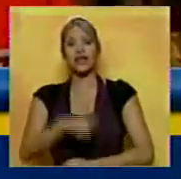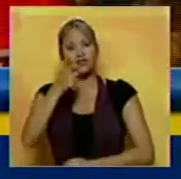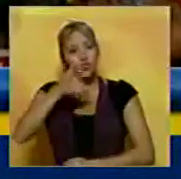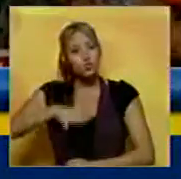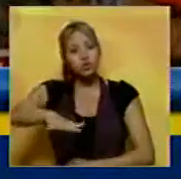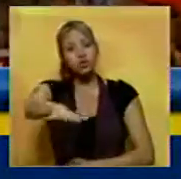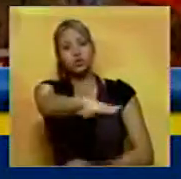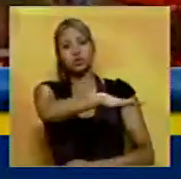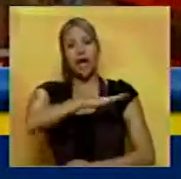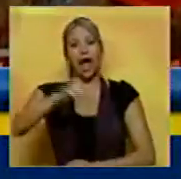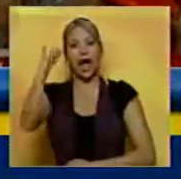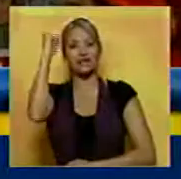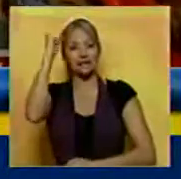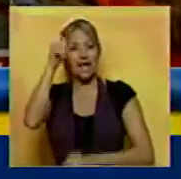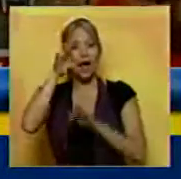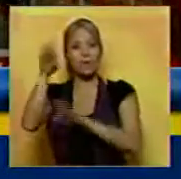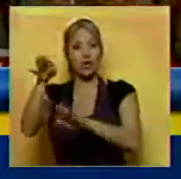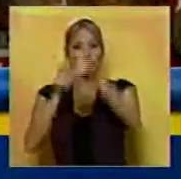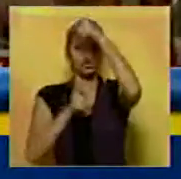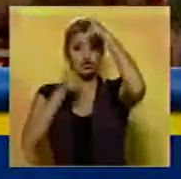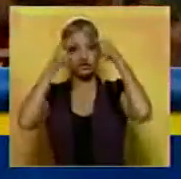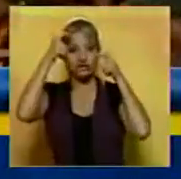llano heroico chavista